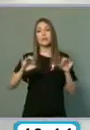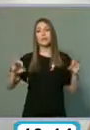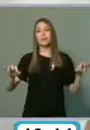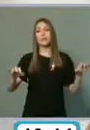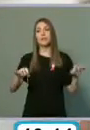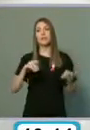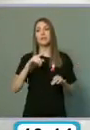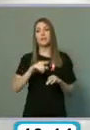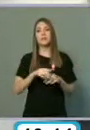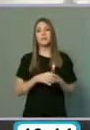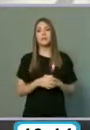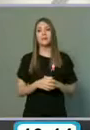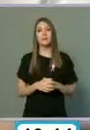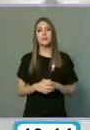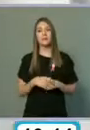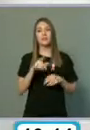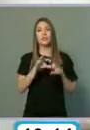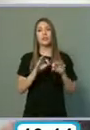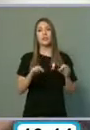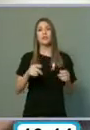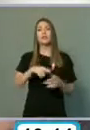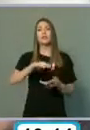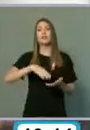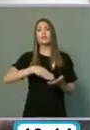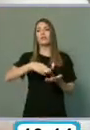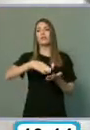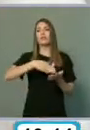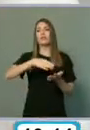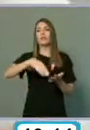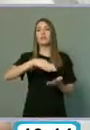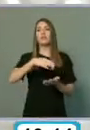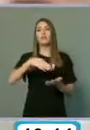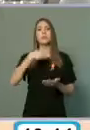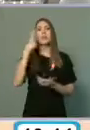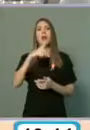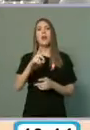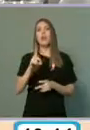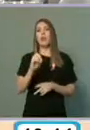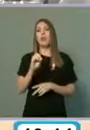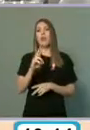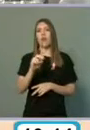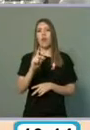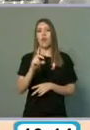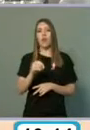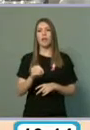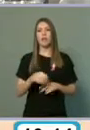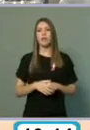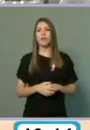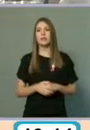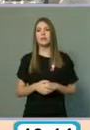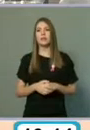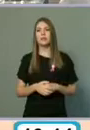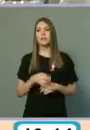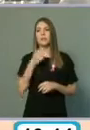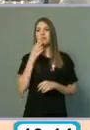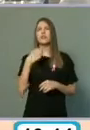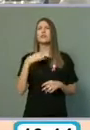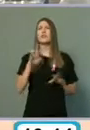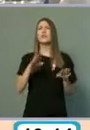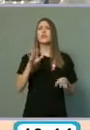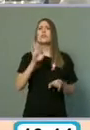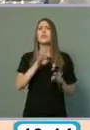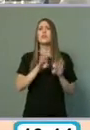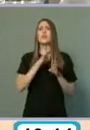acelerada. nuestro chorizo para que se vaya pues dorando, ¿verdad? Oye, ¿cómo reviso que sea bueno mi chorizo? A ver, Muchas gracias. A